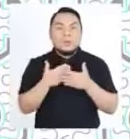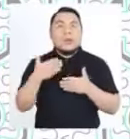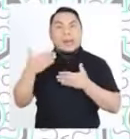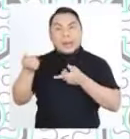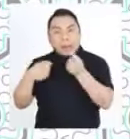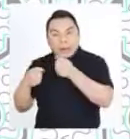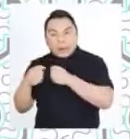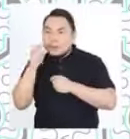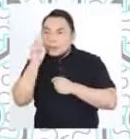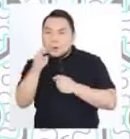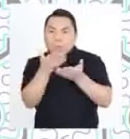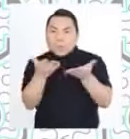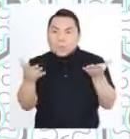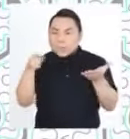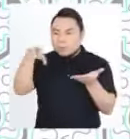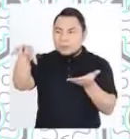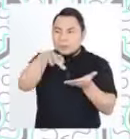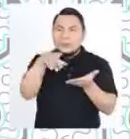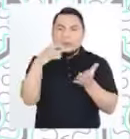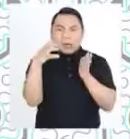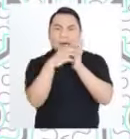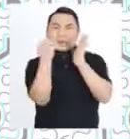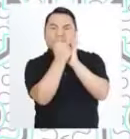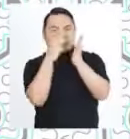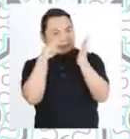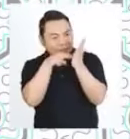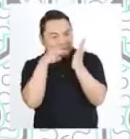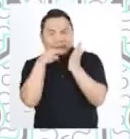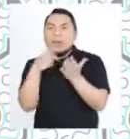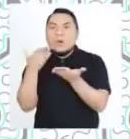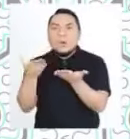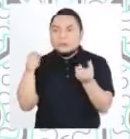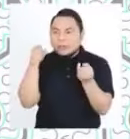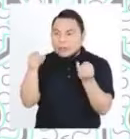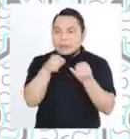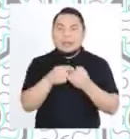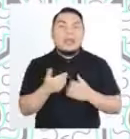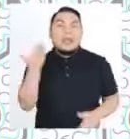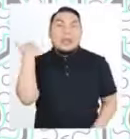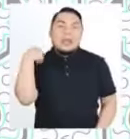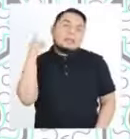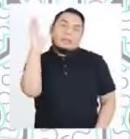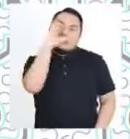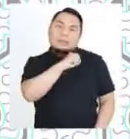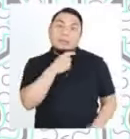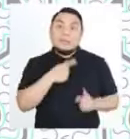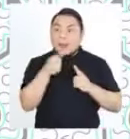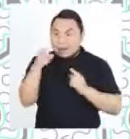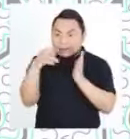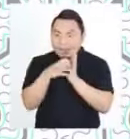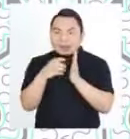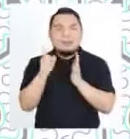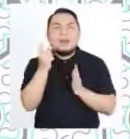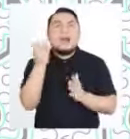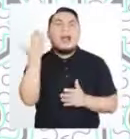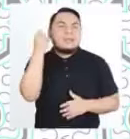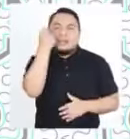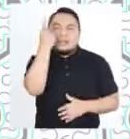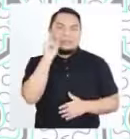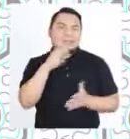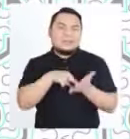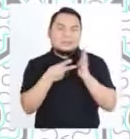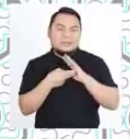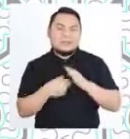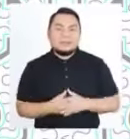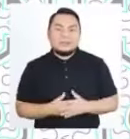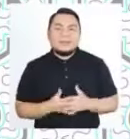a la bodega y me fijé en los productos que tenían octógonos. Creo que antes no me fijaba tanto en ellos, porque no entendía lo